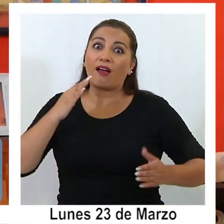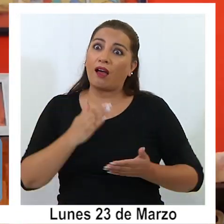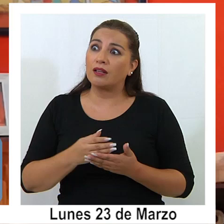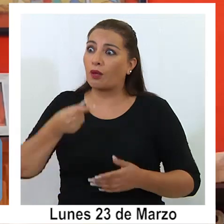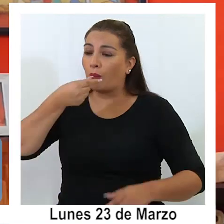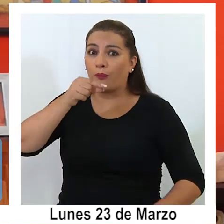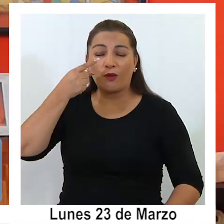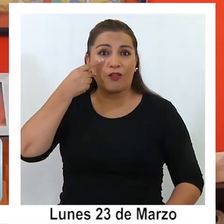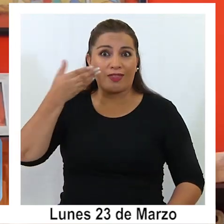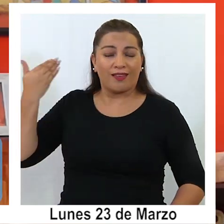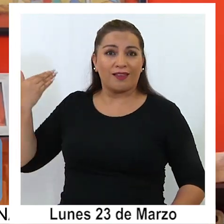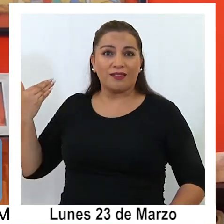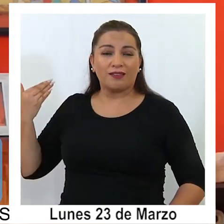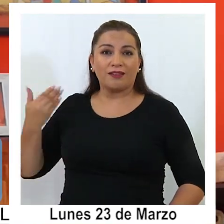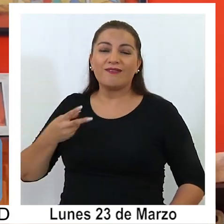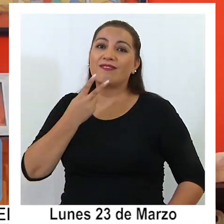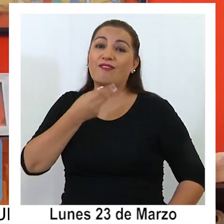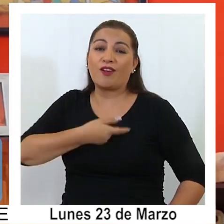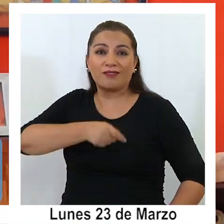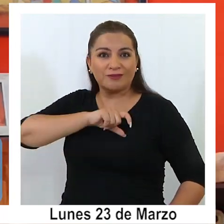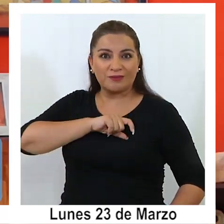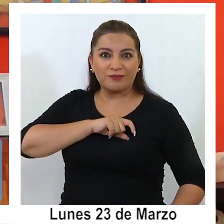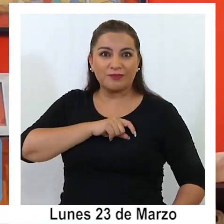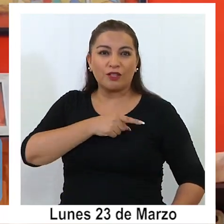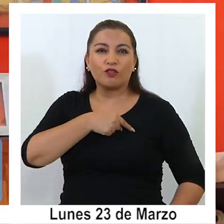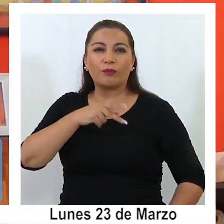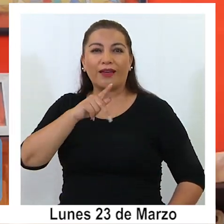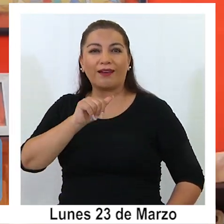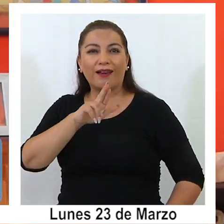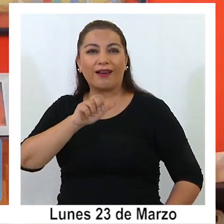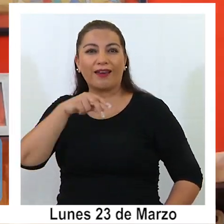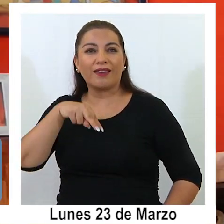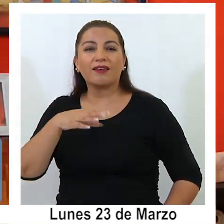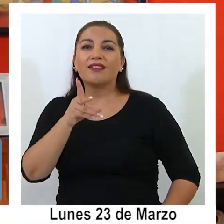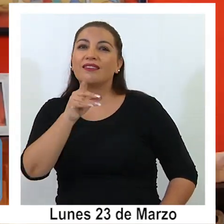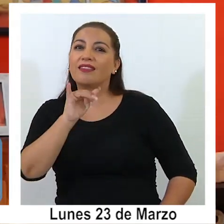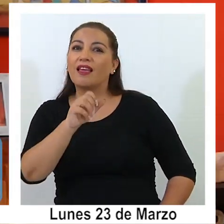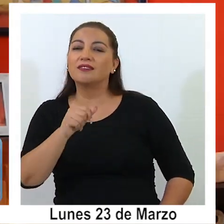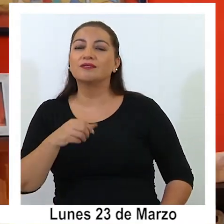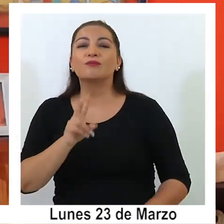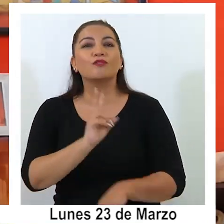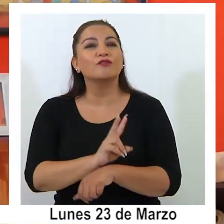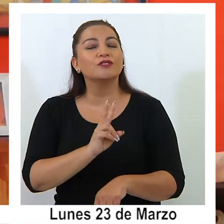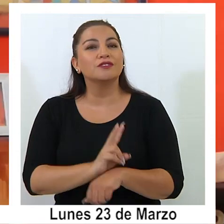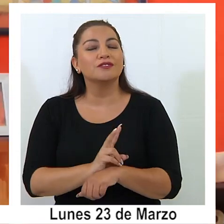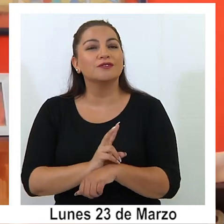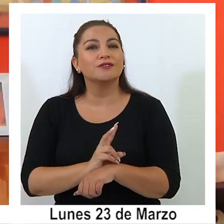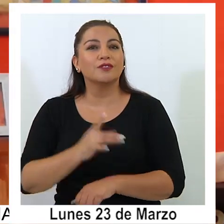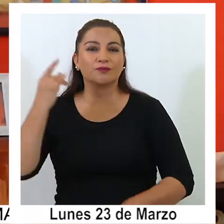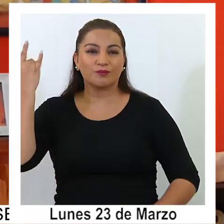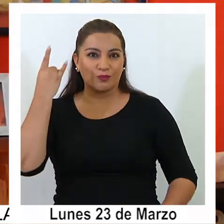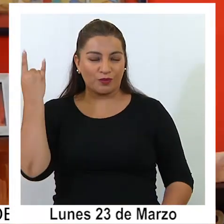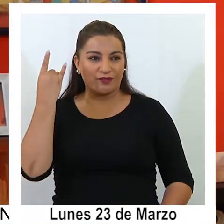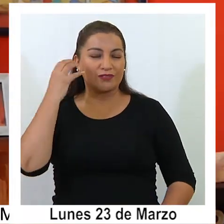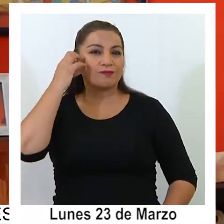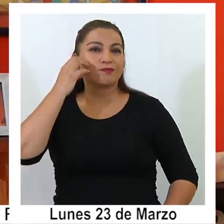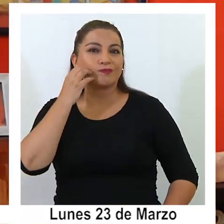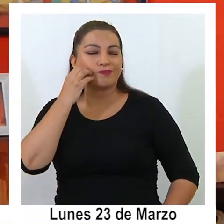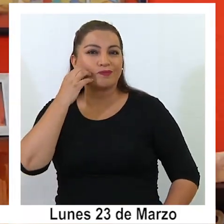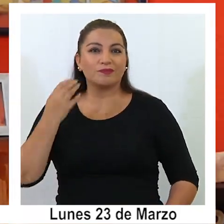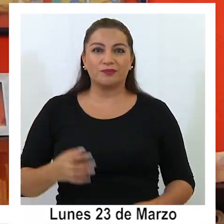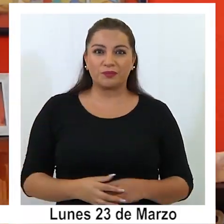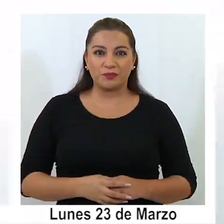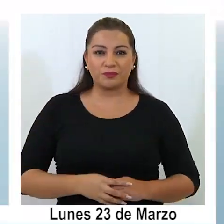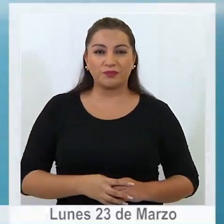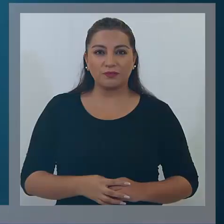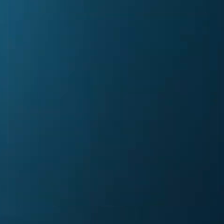hace pocos días estuvo en España, Karen Díaz, académica de la Facultad de Derecho de la UNAM.